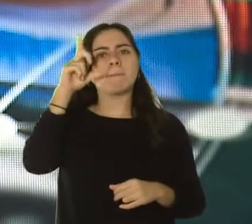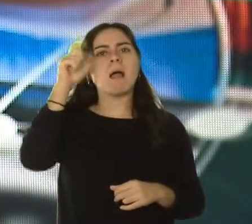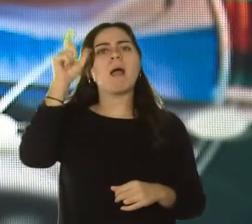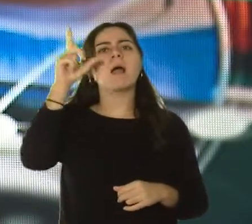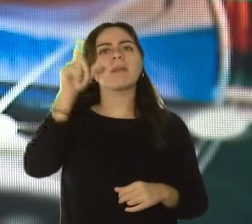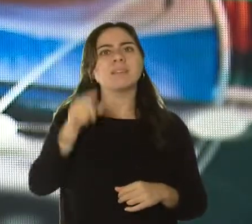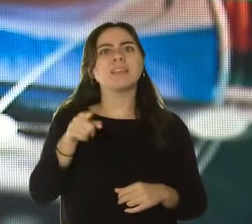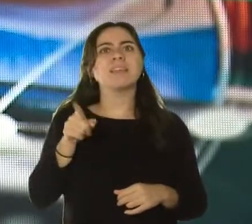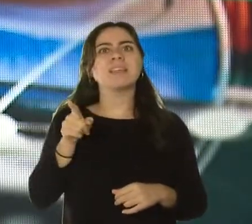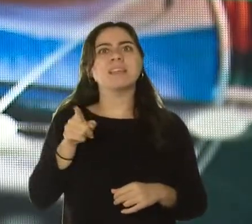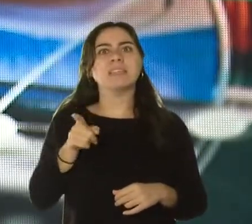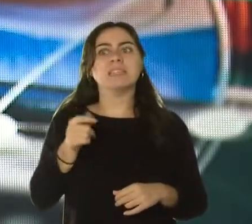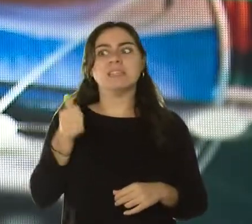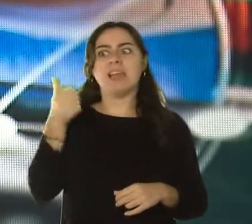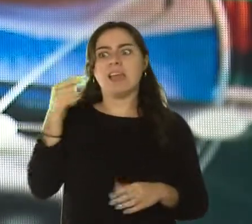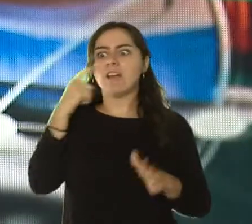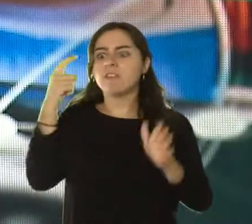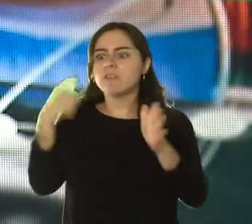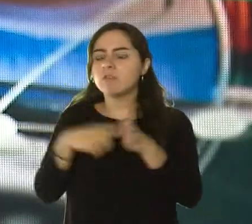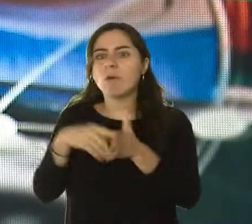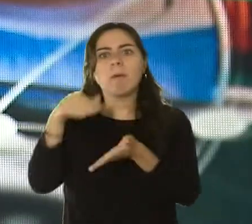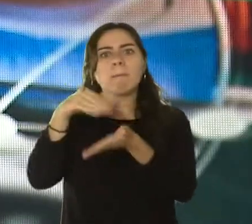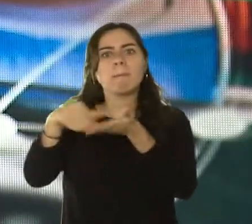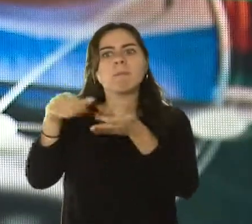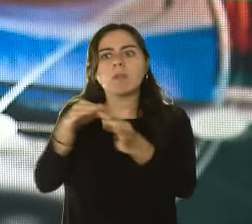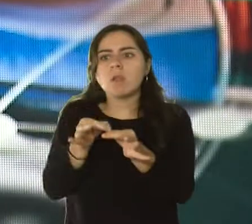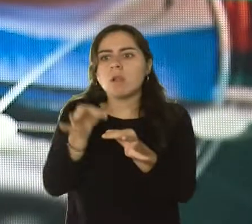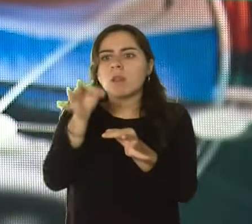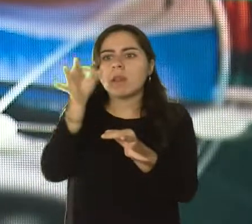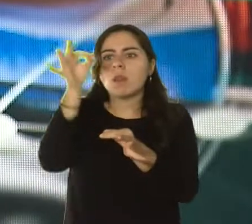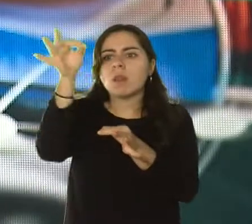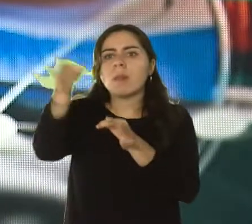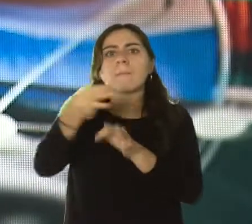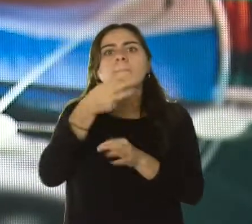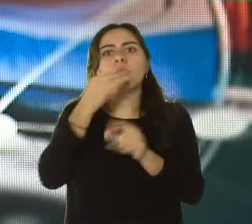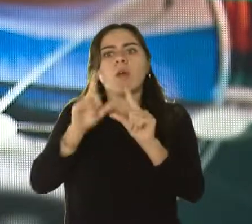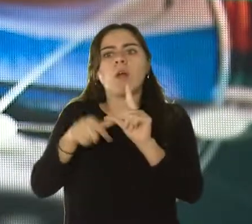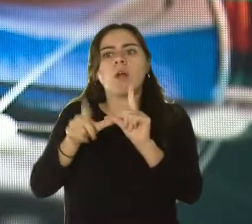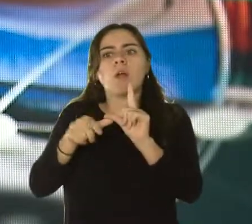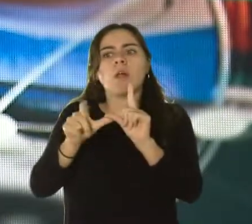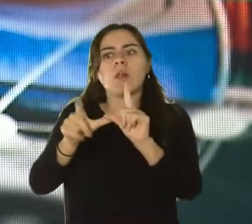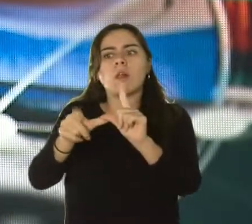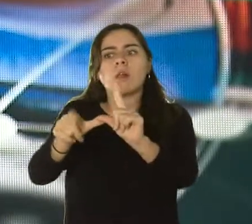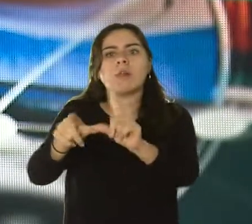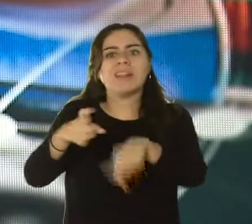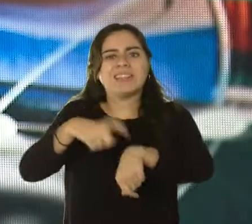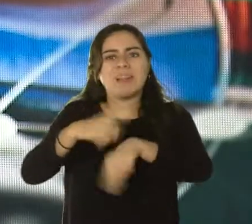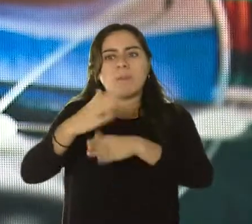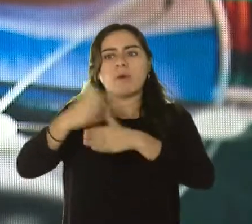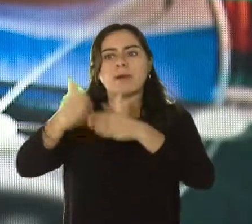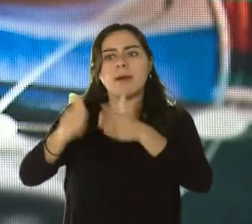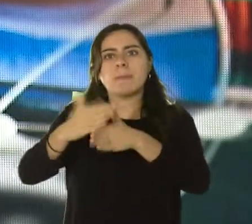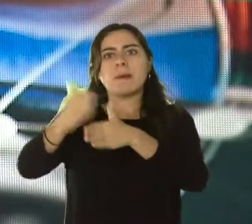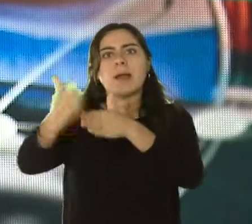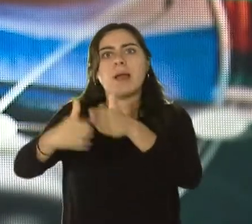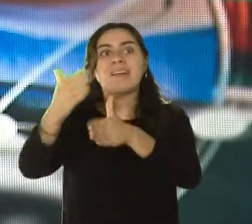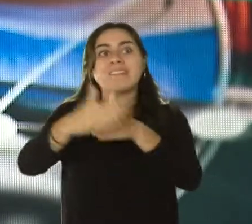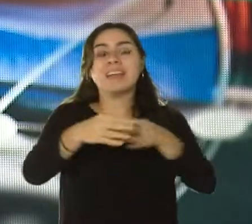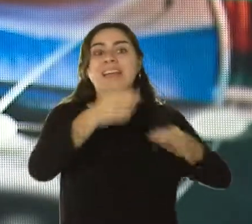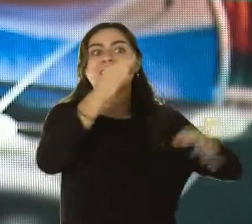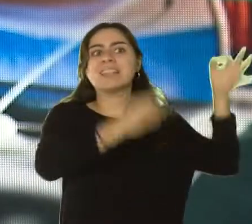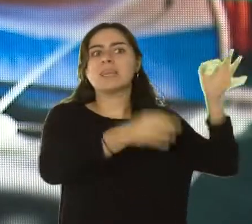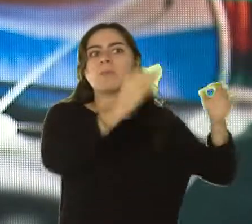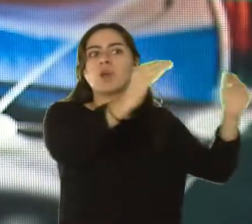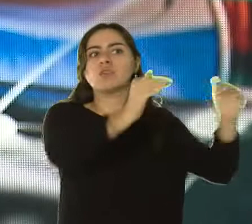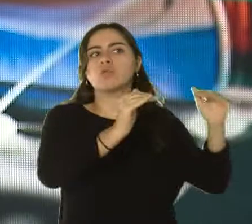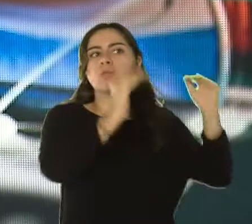hizo un ataque tan pronto vio que las moratorias estaban expirando, ¿no? Y tan pronto ve que Tribunal Supremo de los